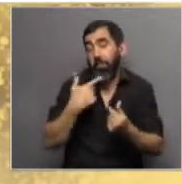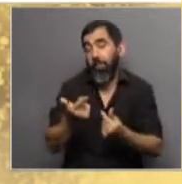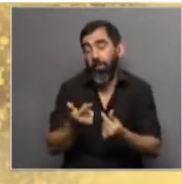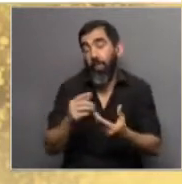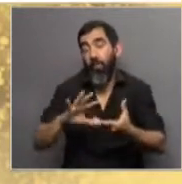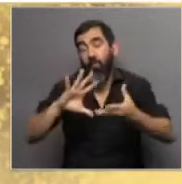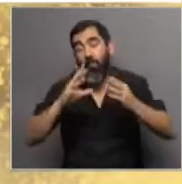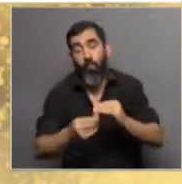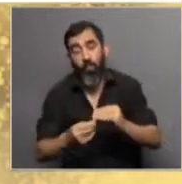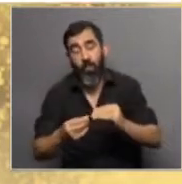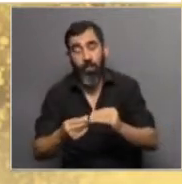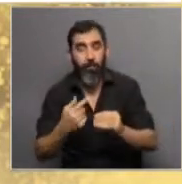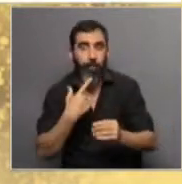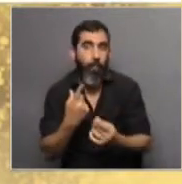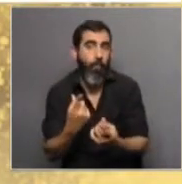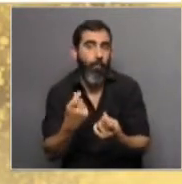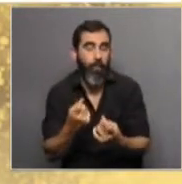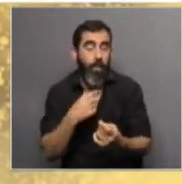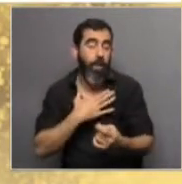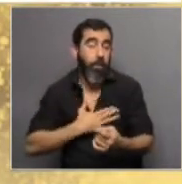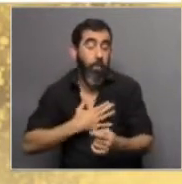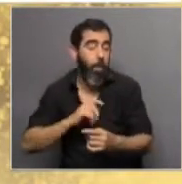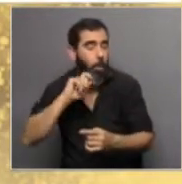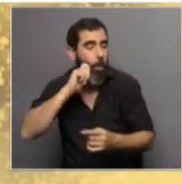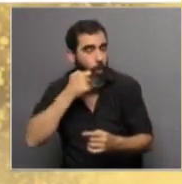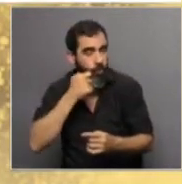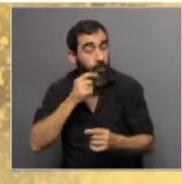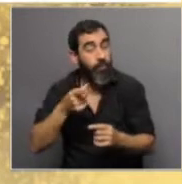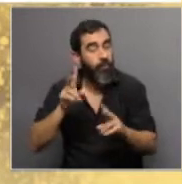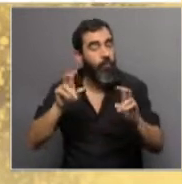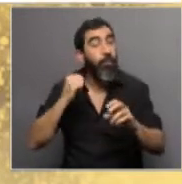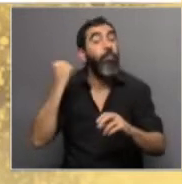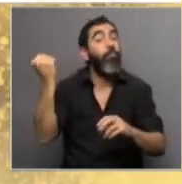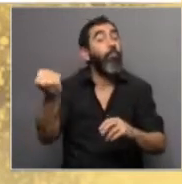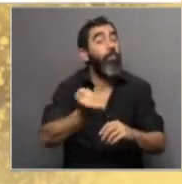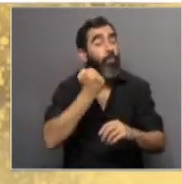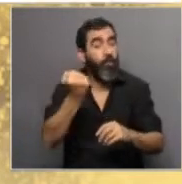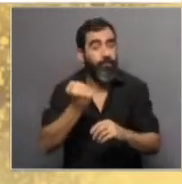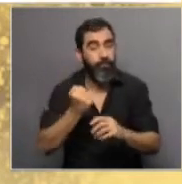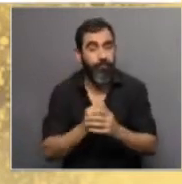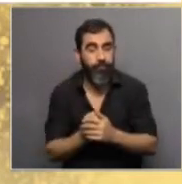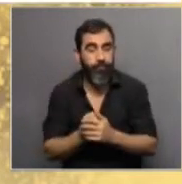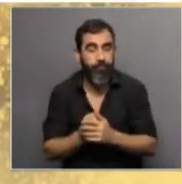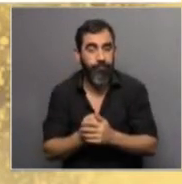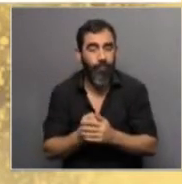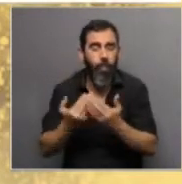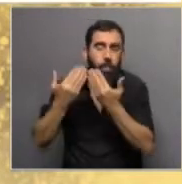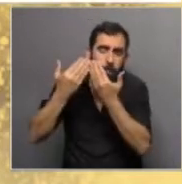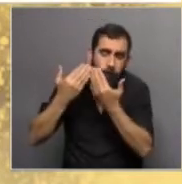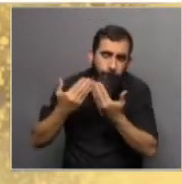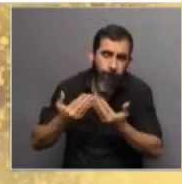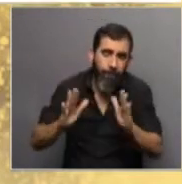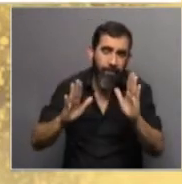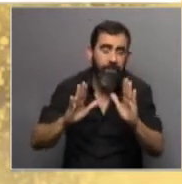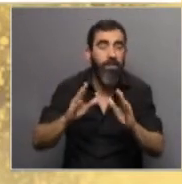tipo de intensidad, te generan placer. Entonces va a un tema muy importante que se remonta a los orígenes de los vertebrados, y es